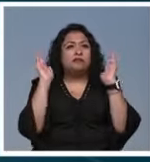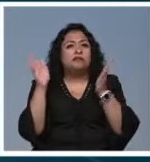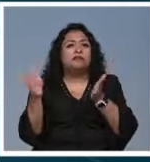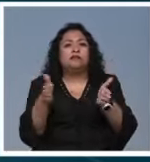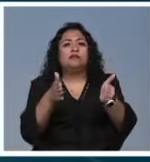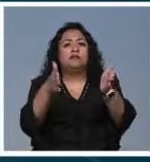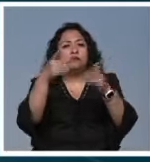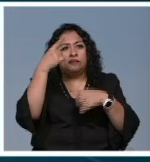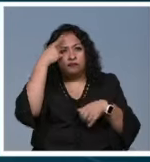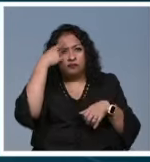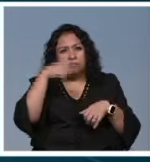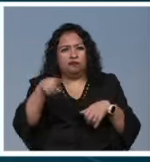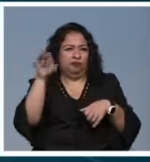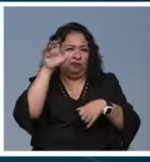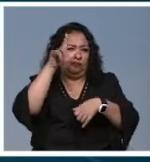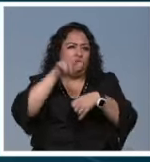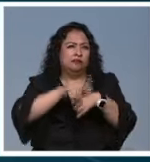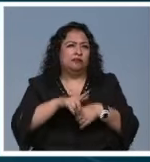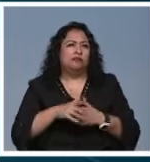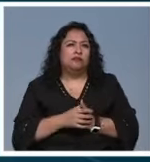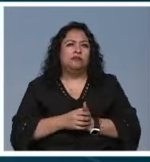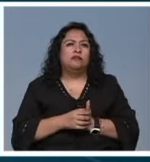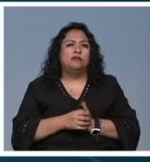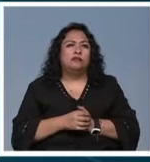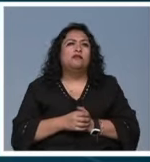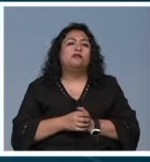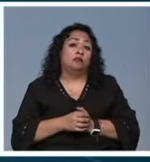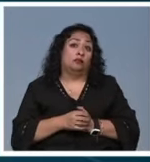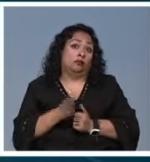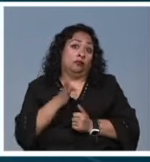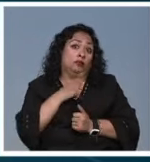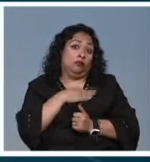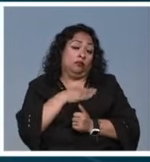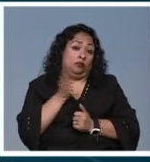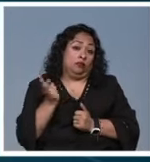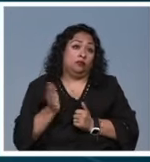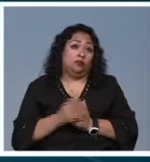caminos para la cultura, ¿sí? Y afortunadamente